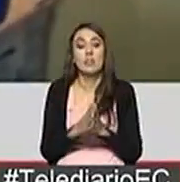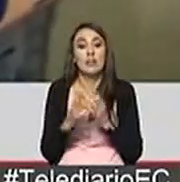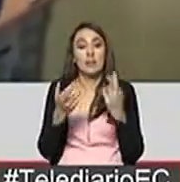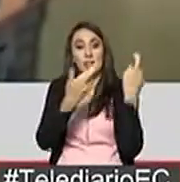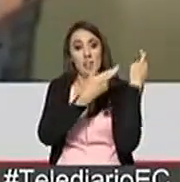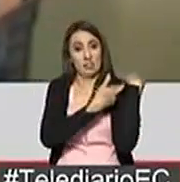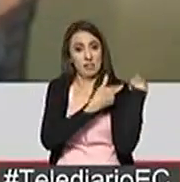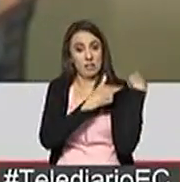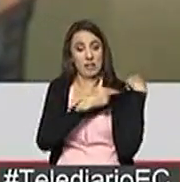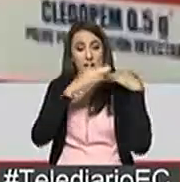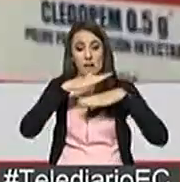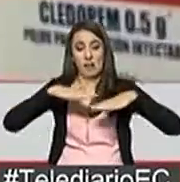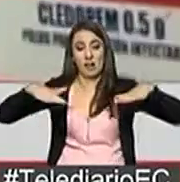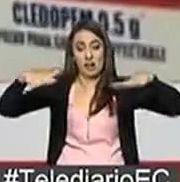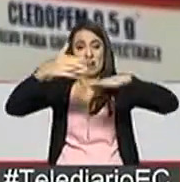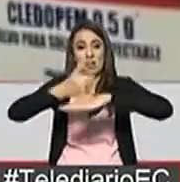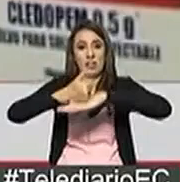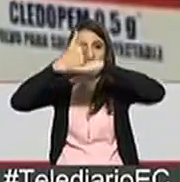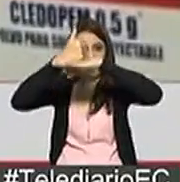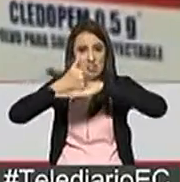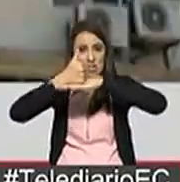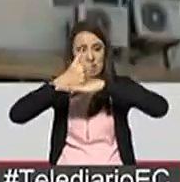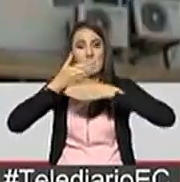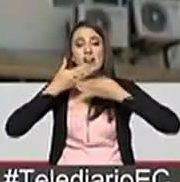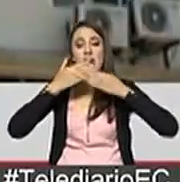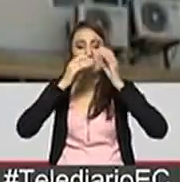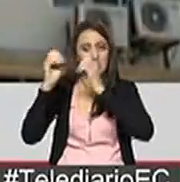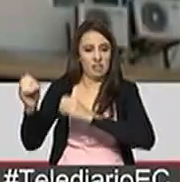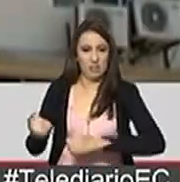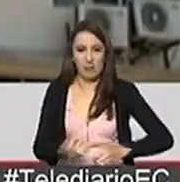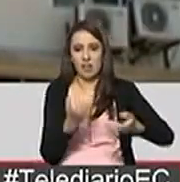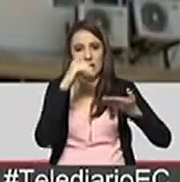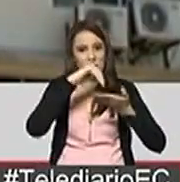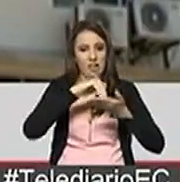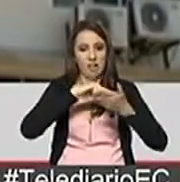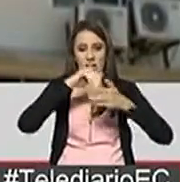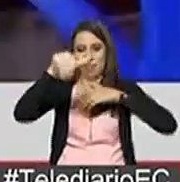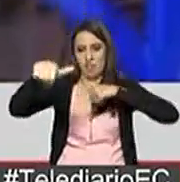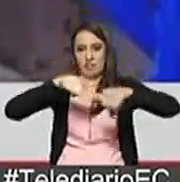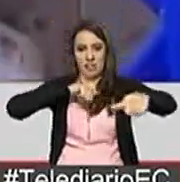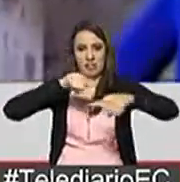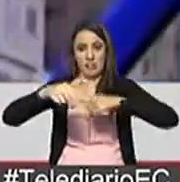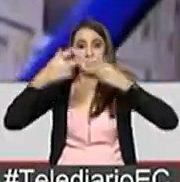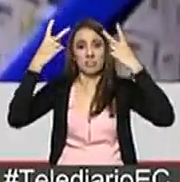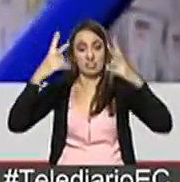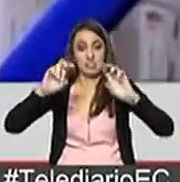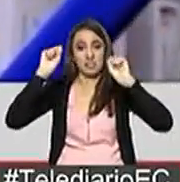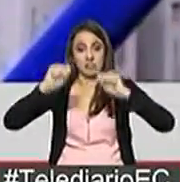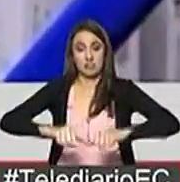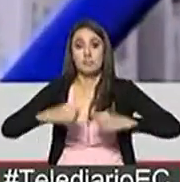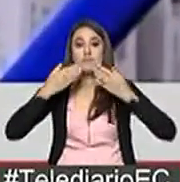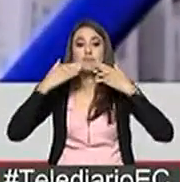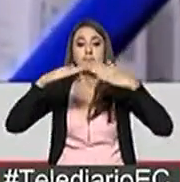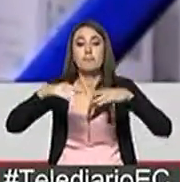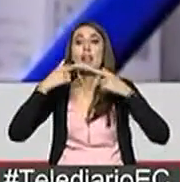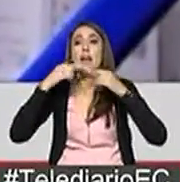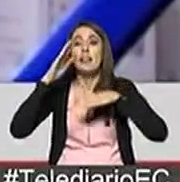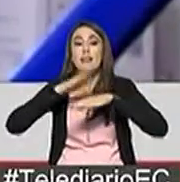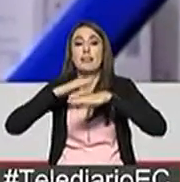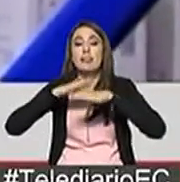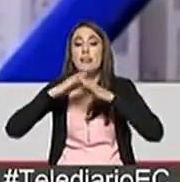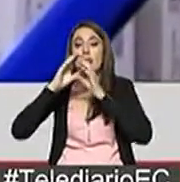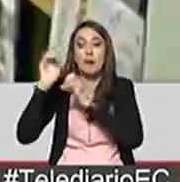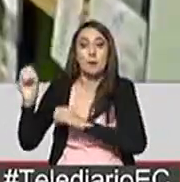cargos al nivel jerárquico superior para reorganizar las áreas administrativas. Además, se solicitará la intervención de los